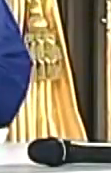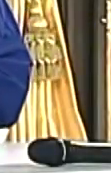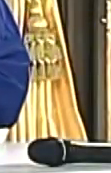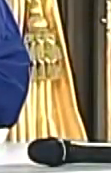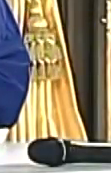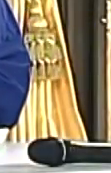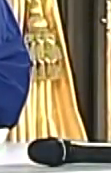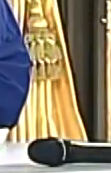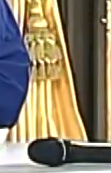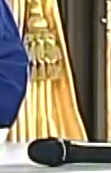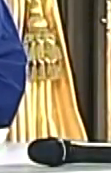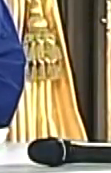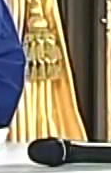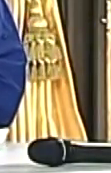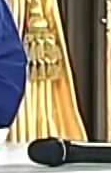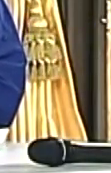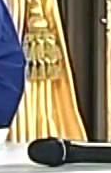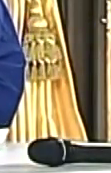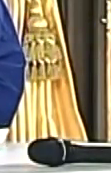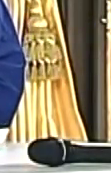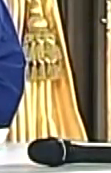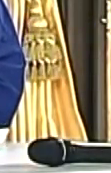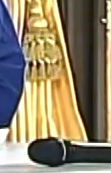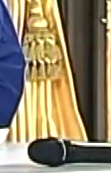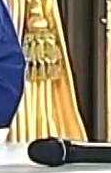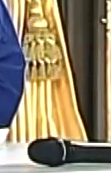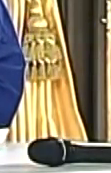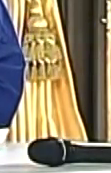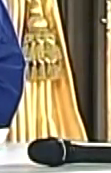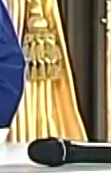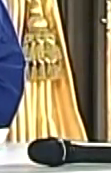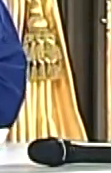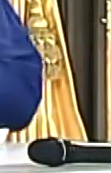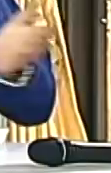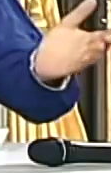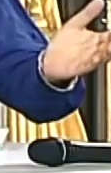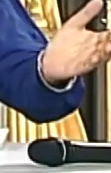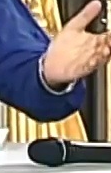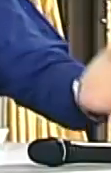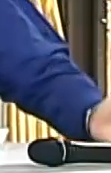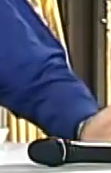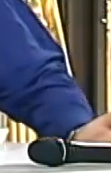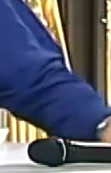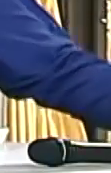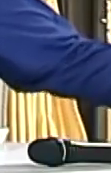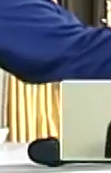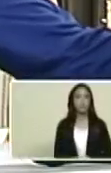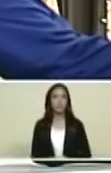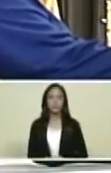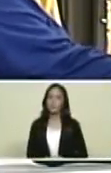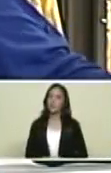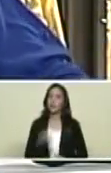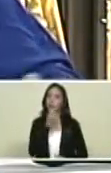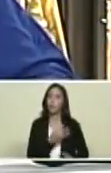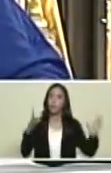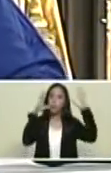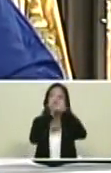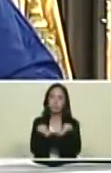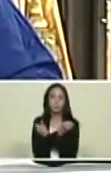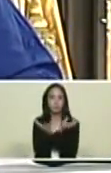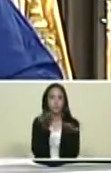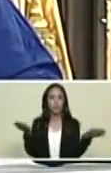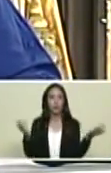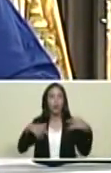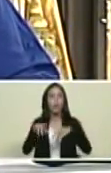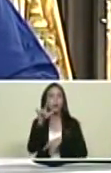Venezuela, lunes 17 de septiembre de 2018, aquí en la patria, hemos